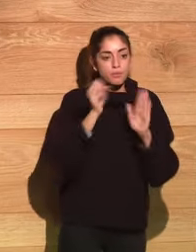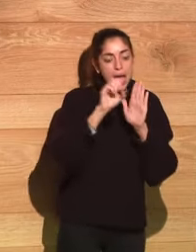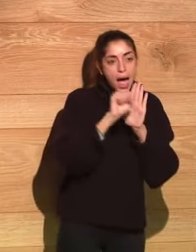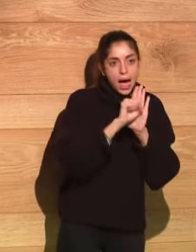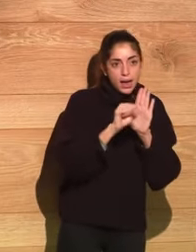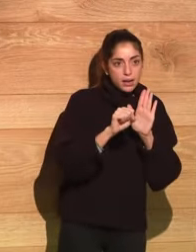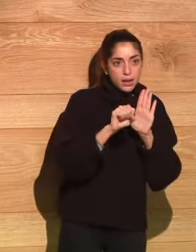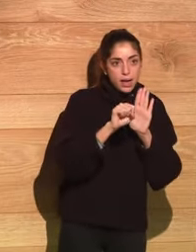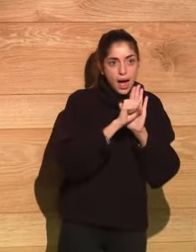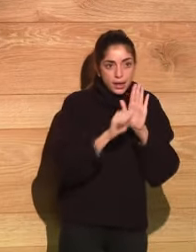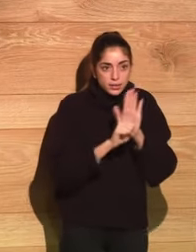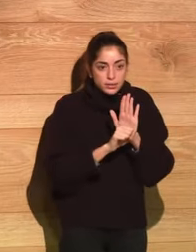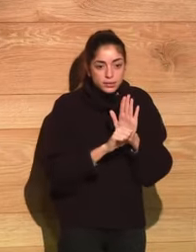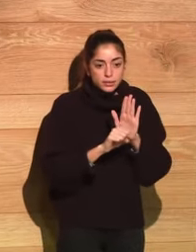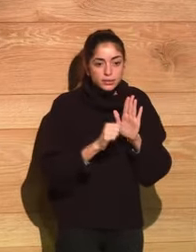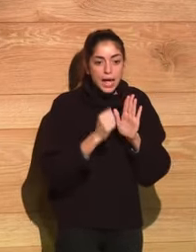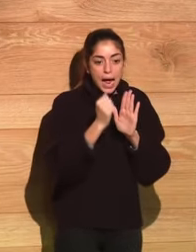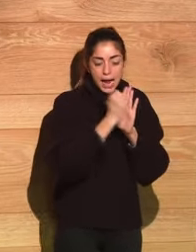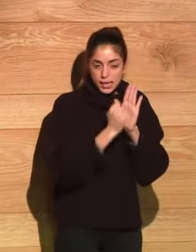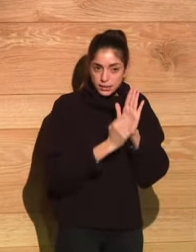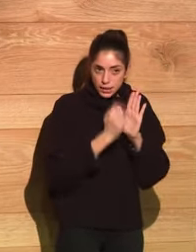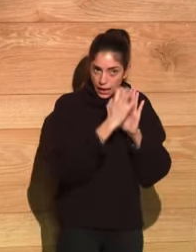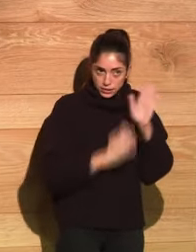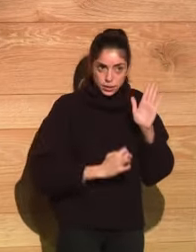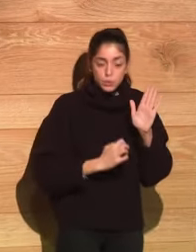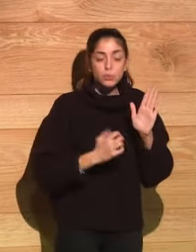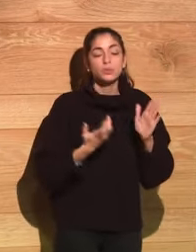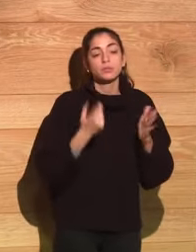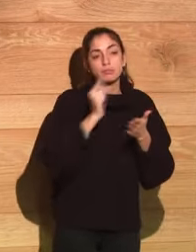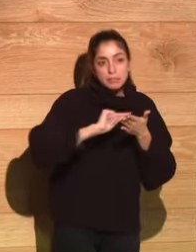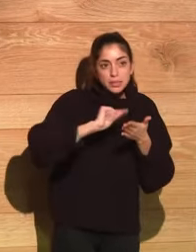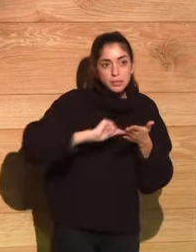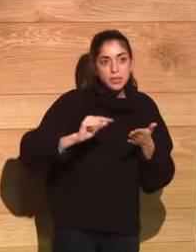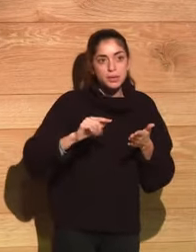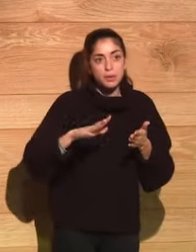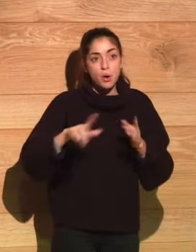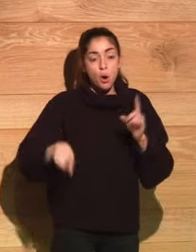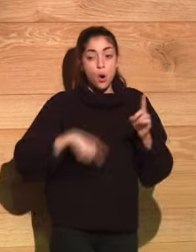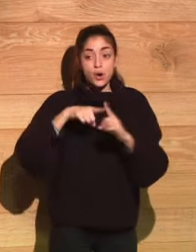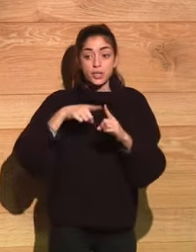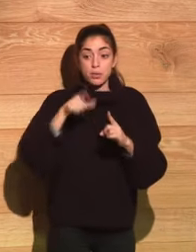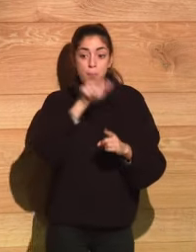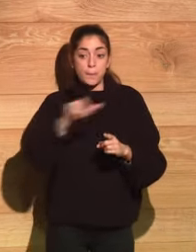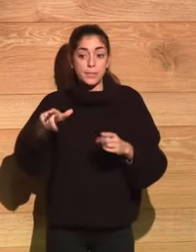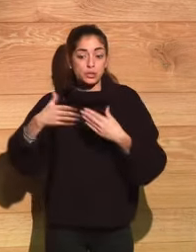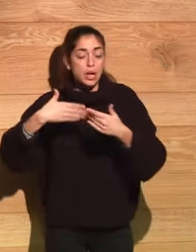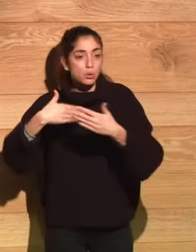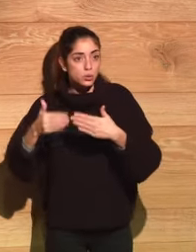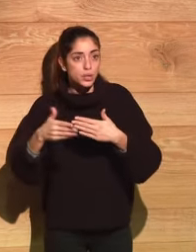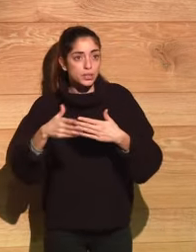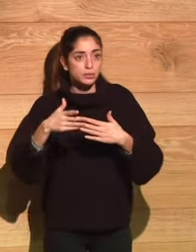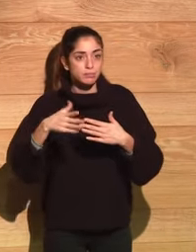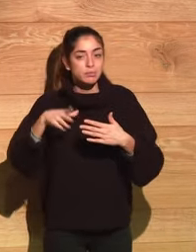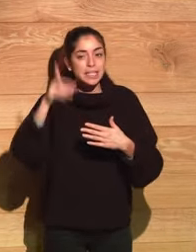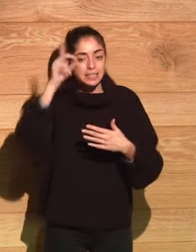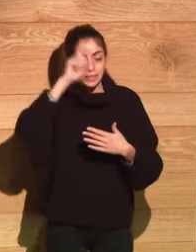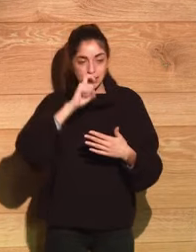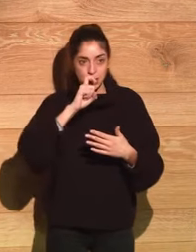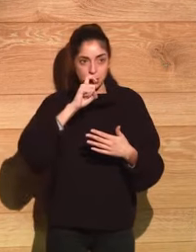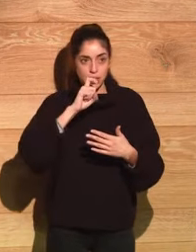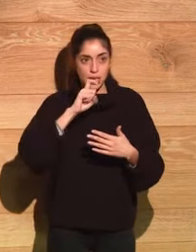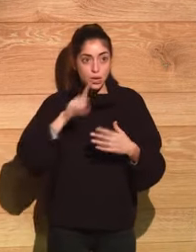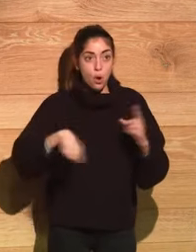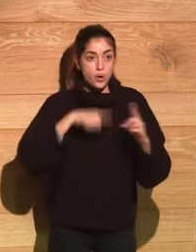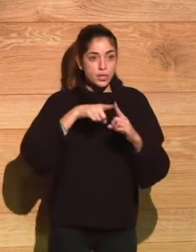todo el mundo sobre la necesidad de recuperar a todos estos autores que son importantes para mantener una cierta identidad, ¿no? El problema